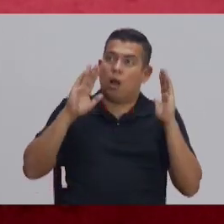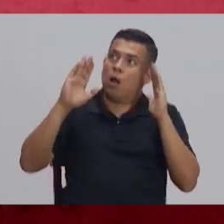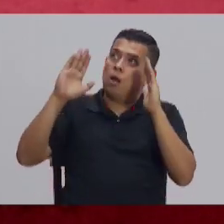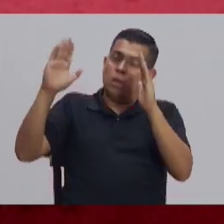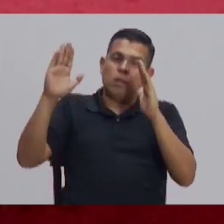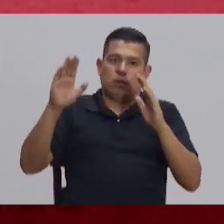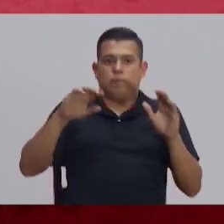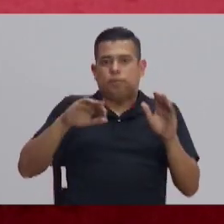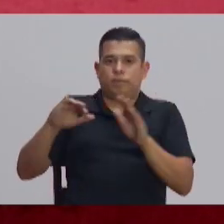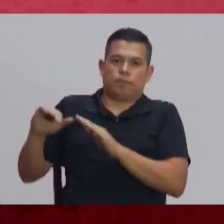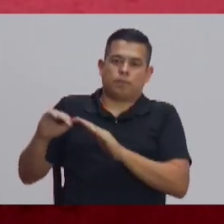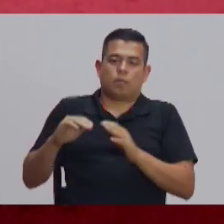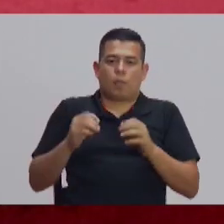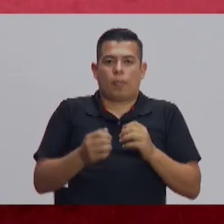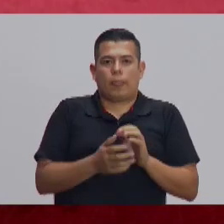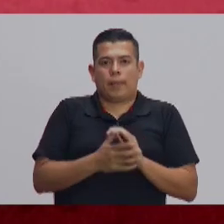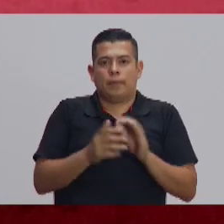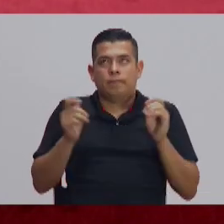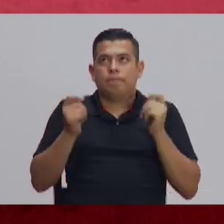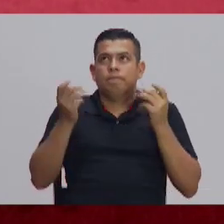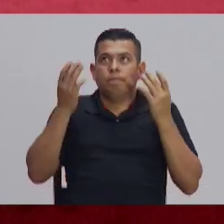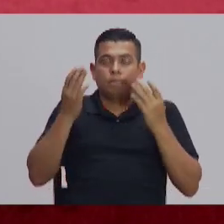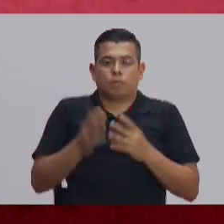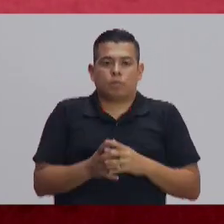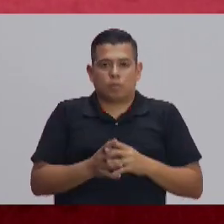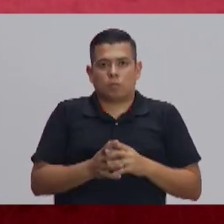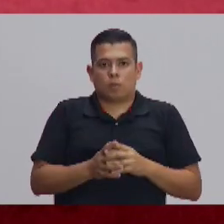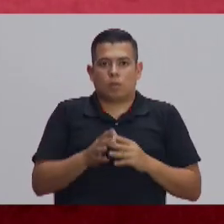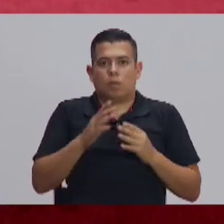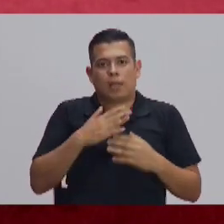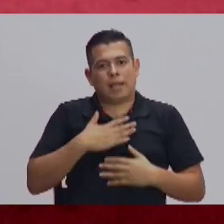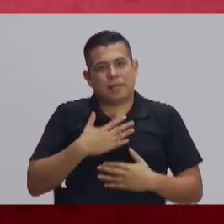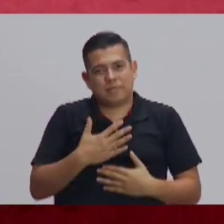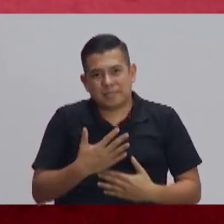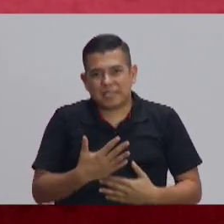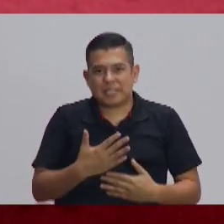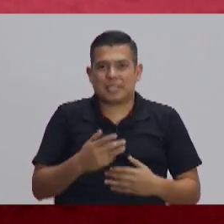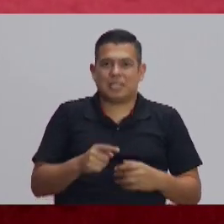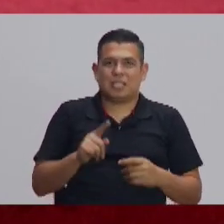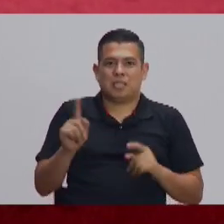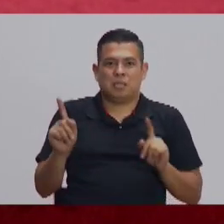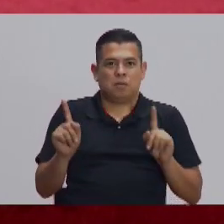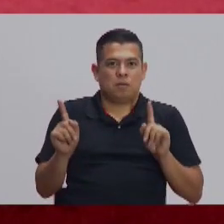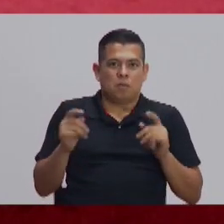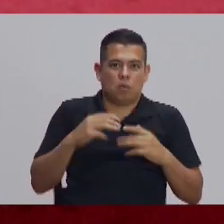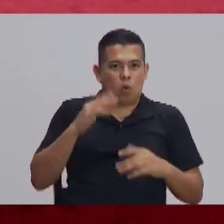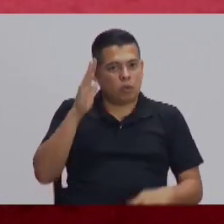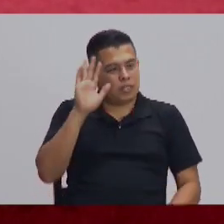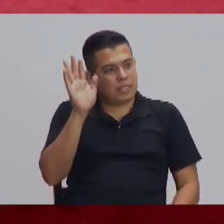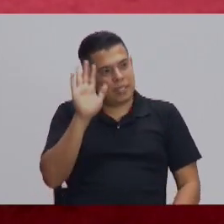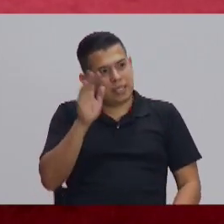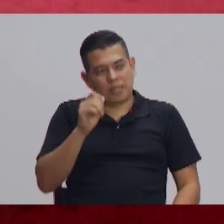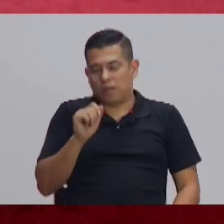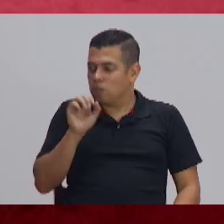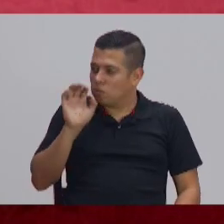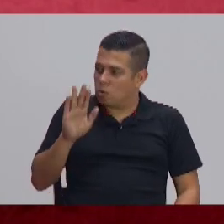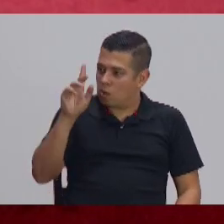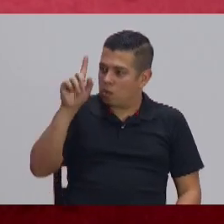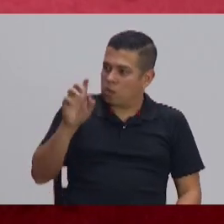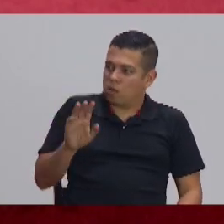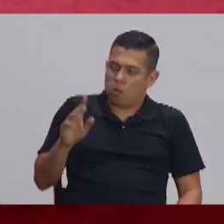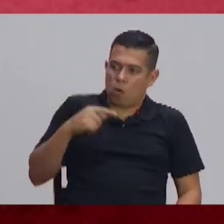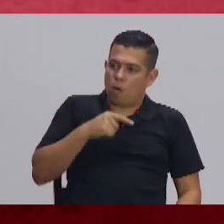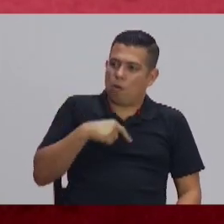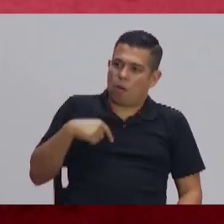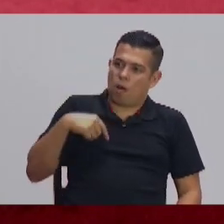otra cosa importante gloria a dios seamos amables unos con otros saluda al que está a la par hola